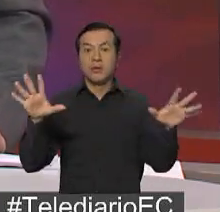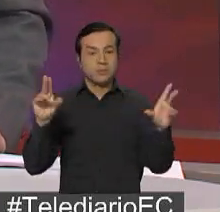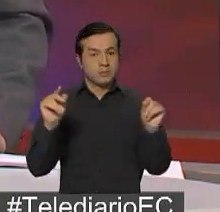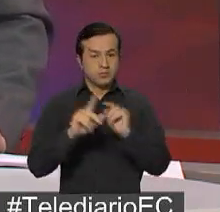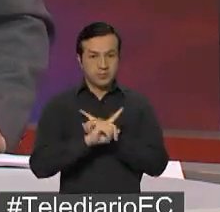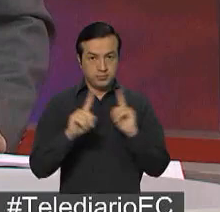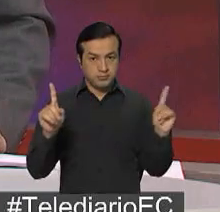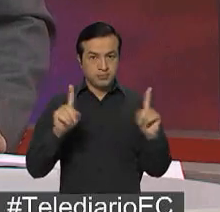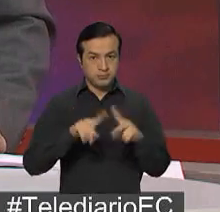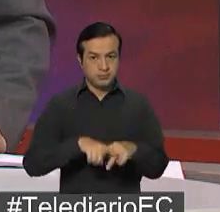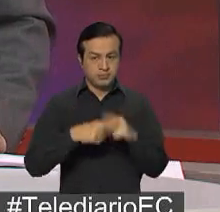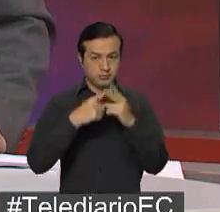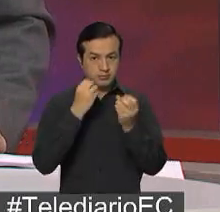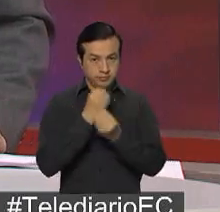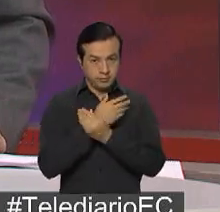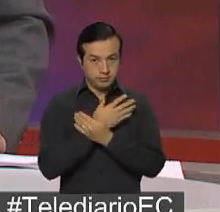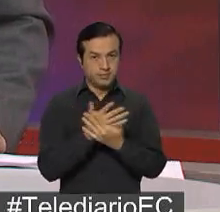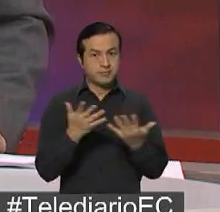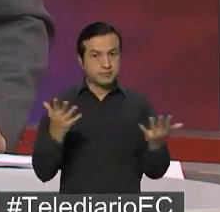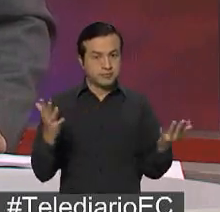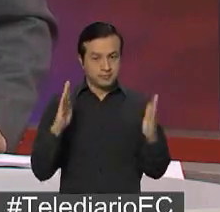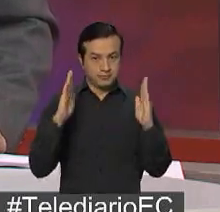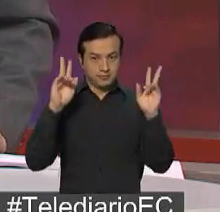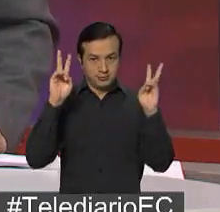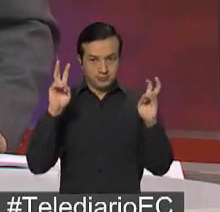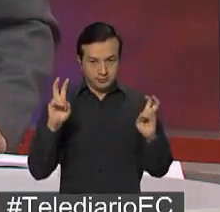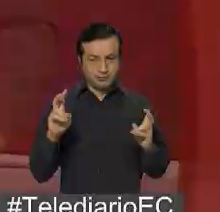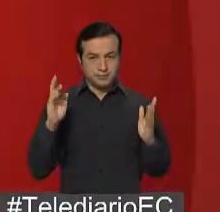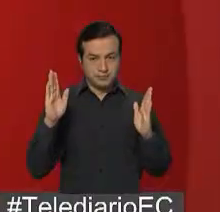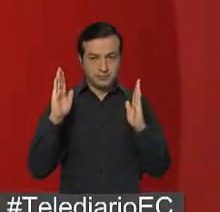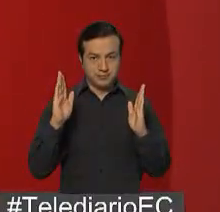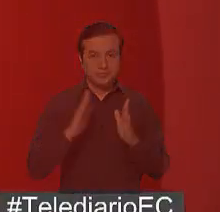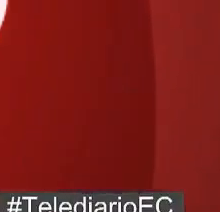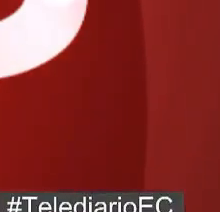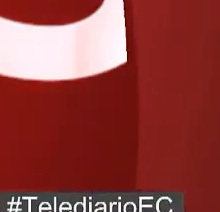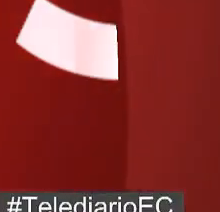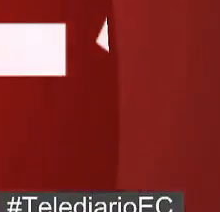iniciamos de esta entrega informativa con los titulares bienvenidos